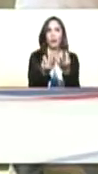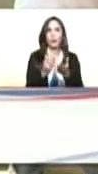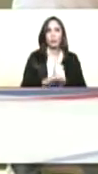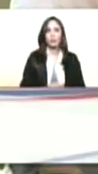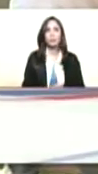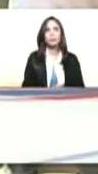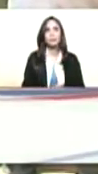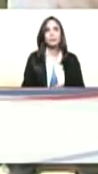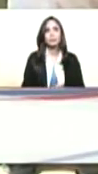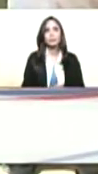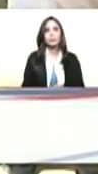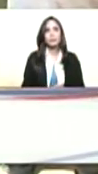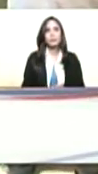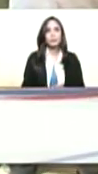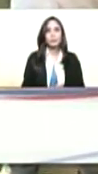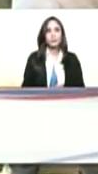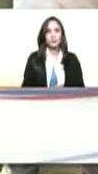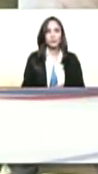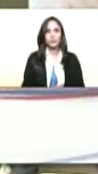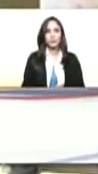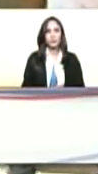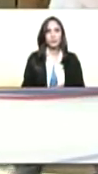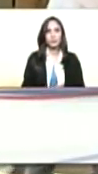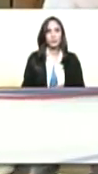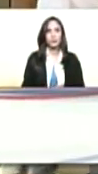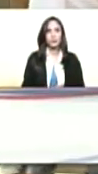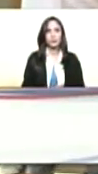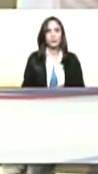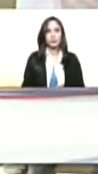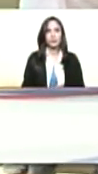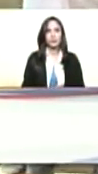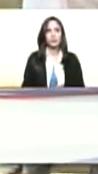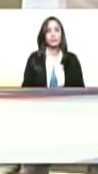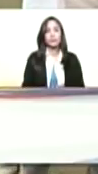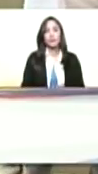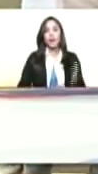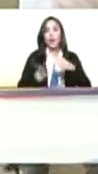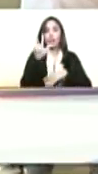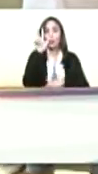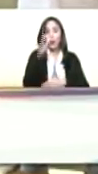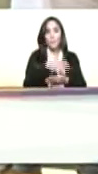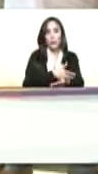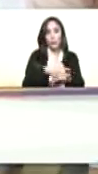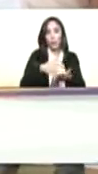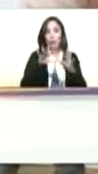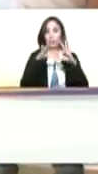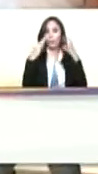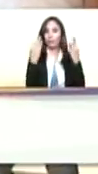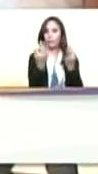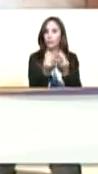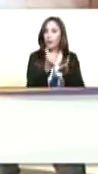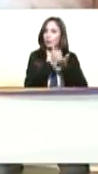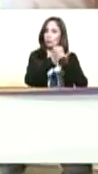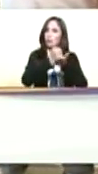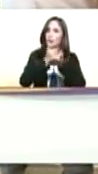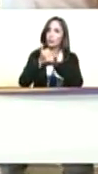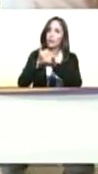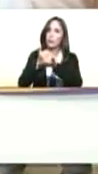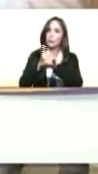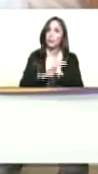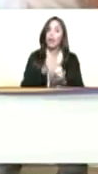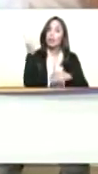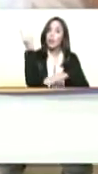Ministro, secretario general de los CLAC, vicepresidente de Economía. Los 3 millones de hogares que tenemos, de Hogares de la Patria,